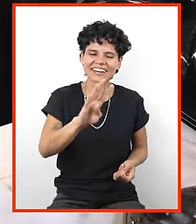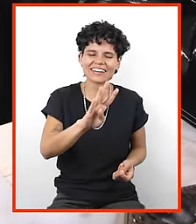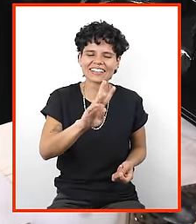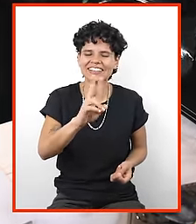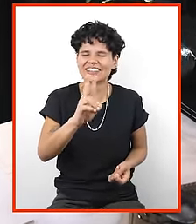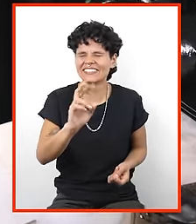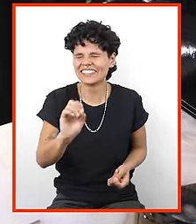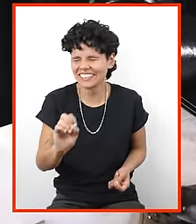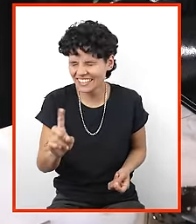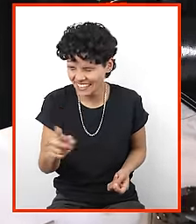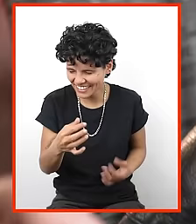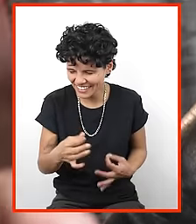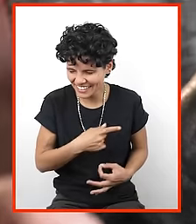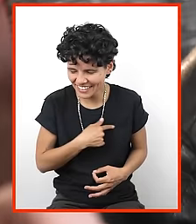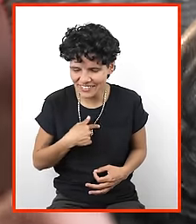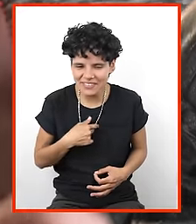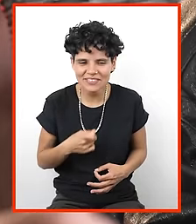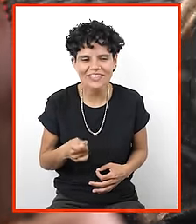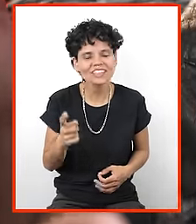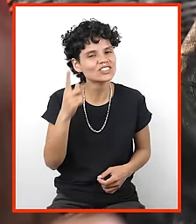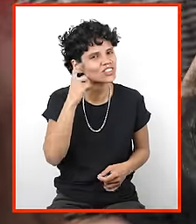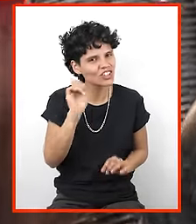Yo creo que no hay que tener armas, pero...